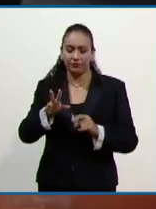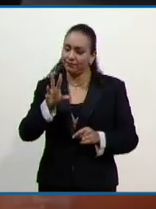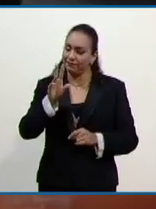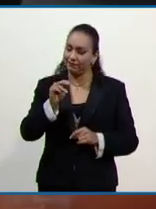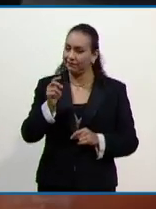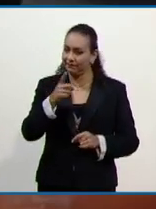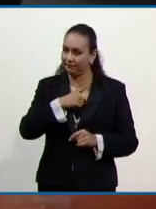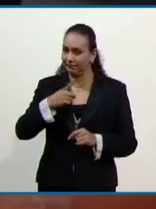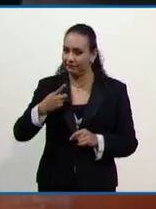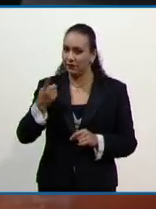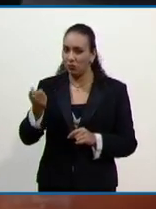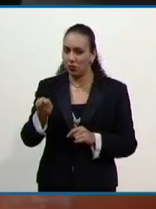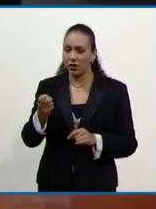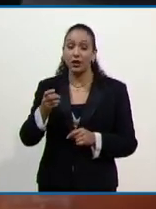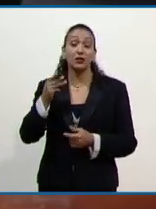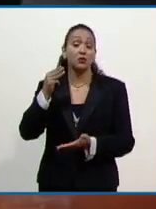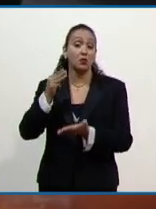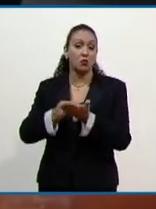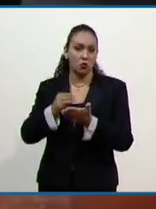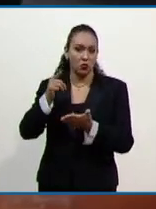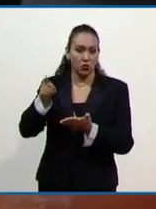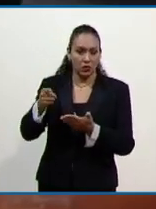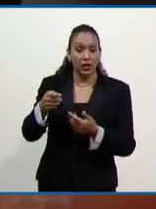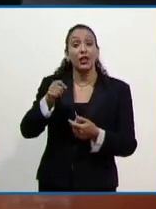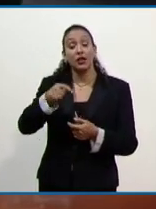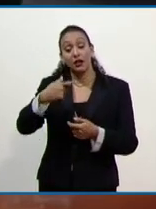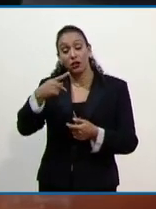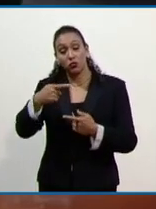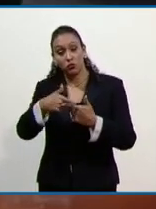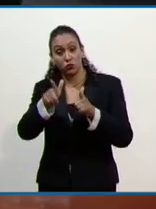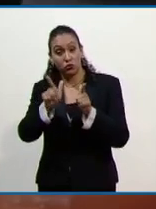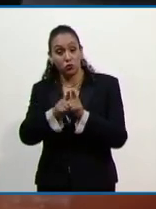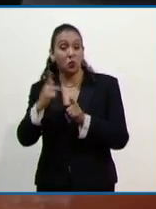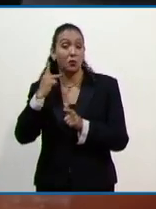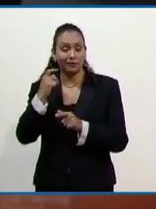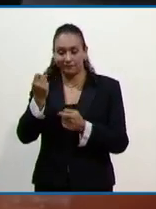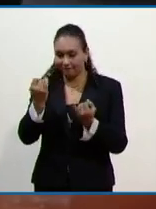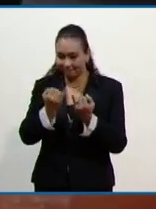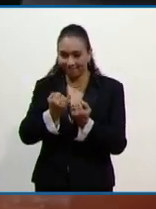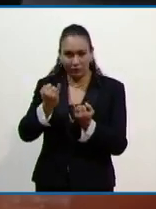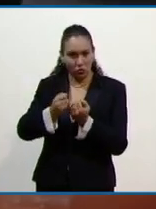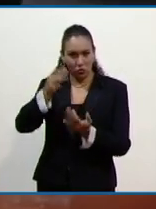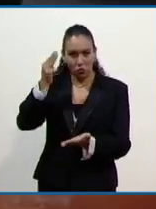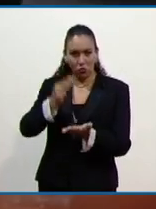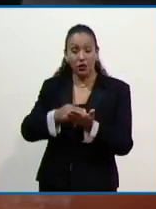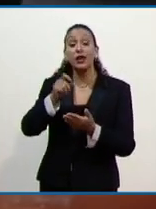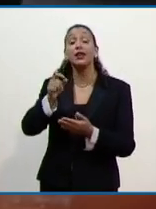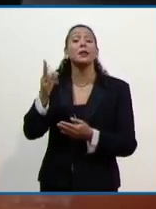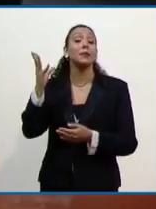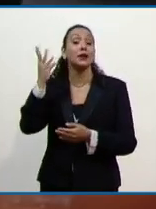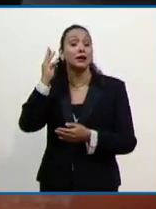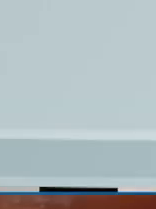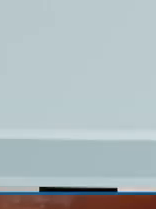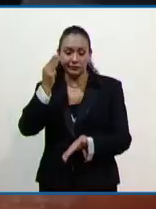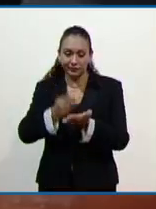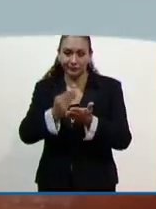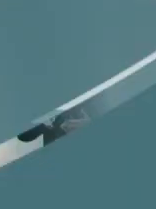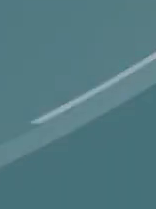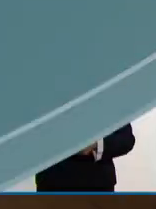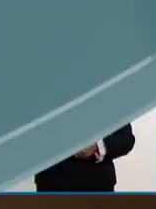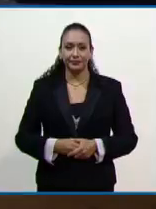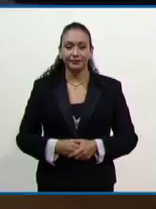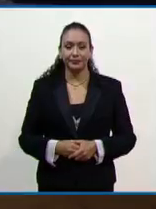que correspondan a la candidata, a los partidos que la postularon y a las concesionarias de radio involucradas.